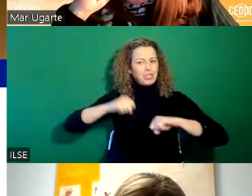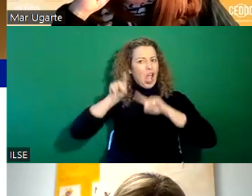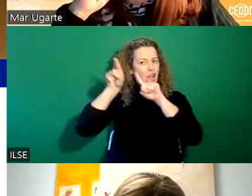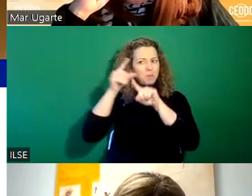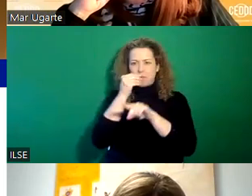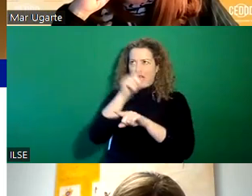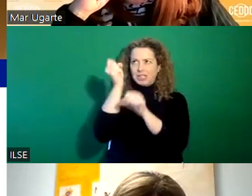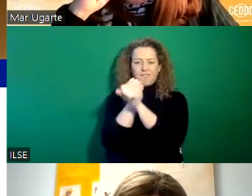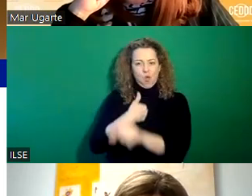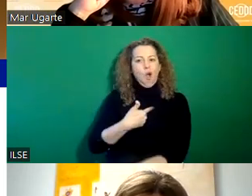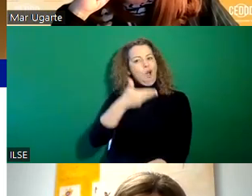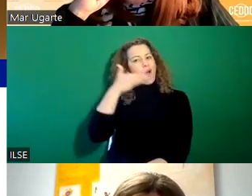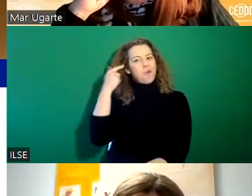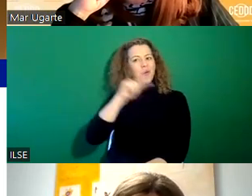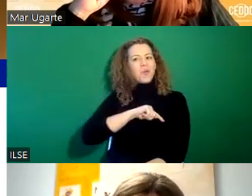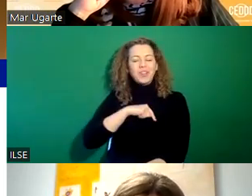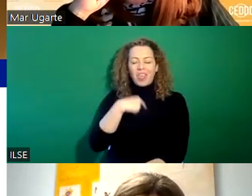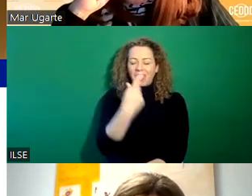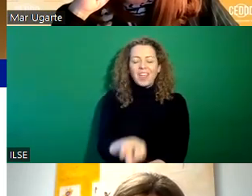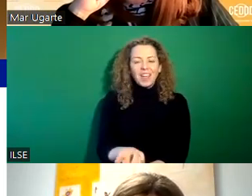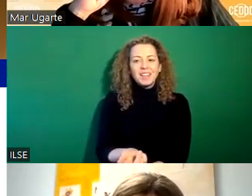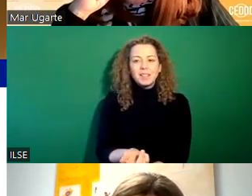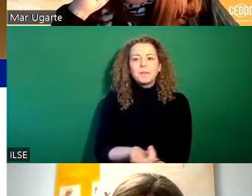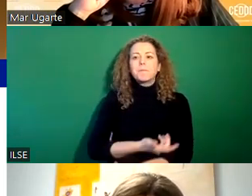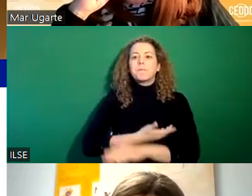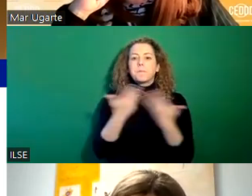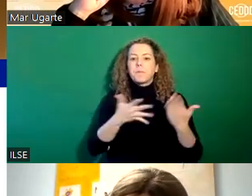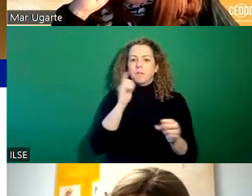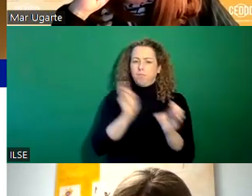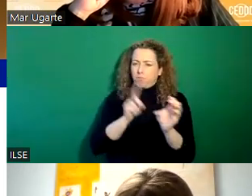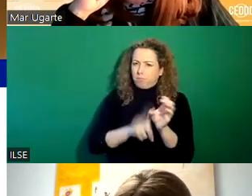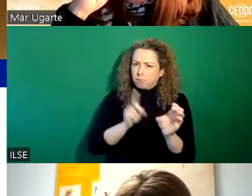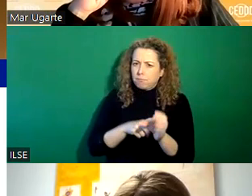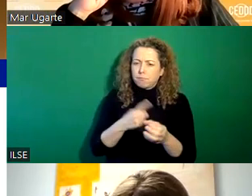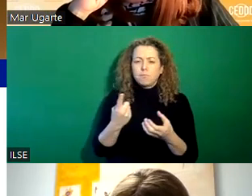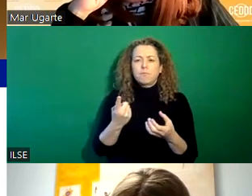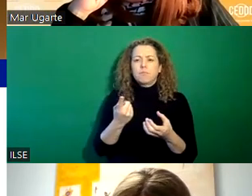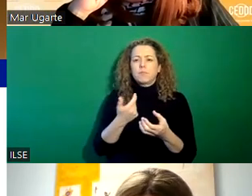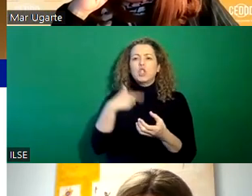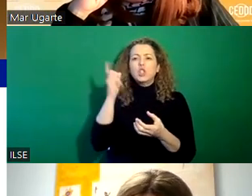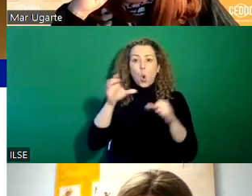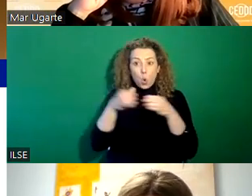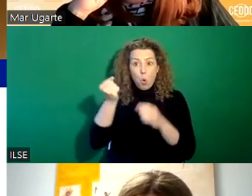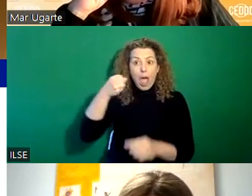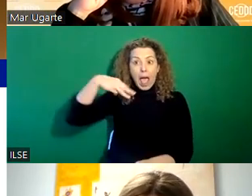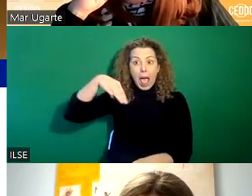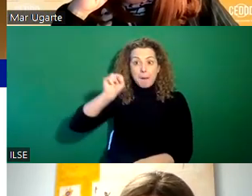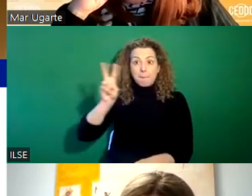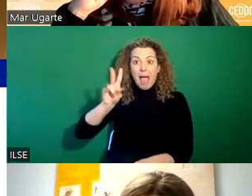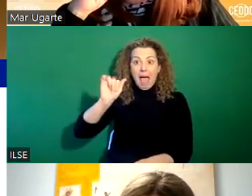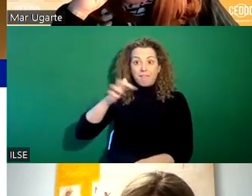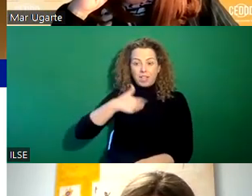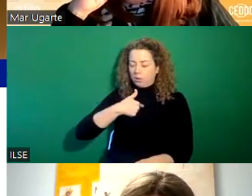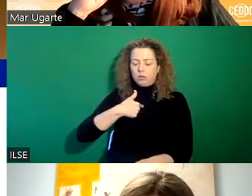me enorgullece, ¿no?, decirlo. Entonces, participamos no solo el Grupo Amavir, sino